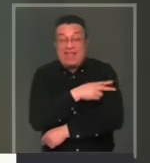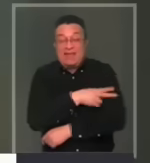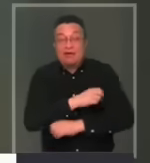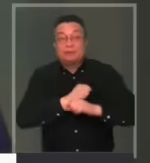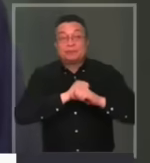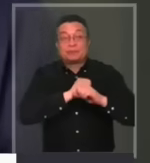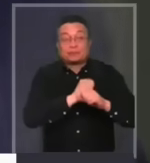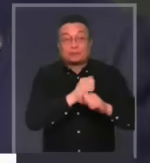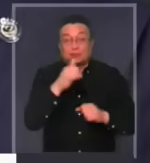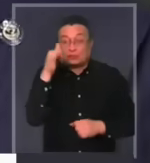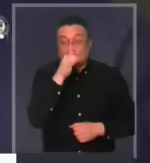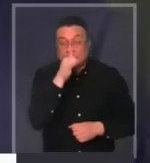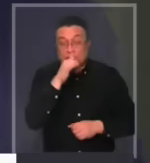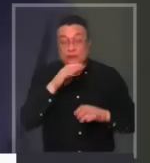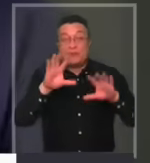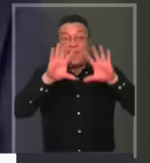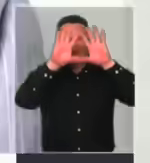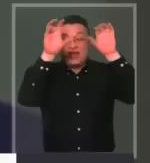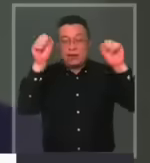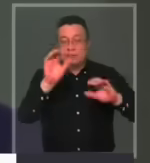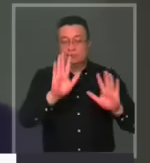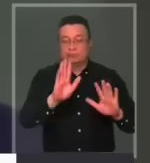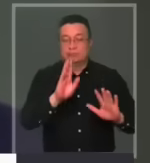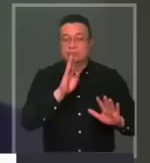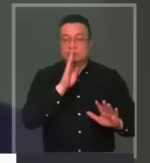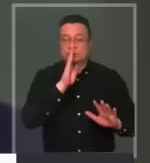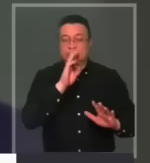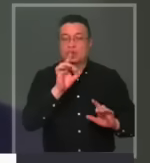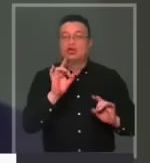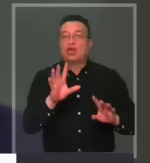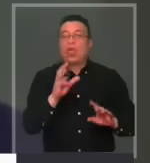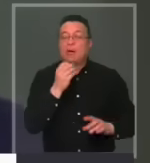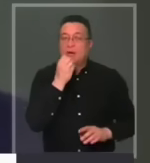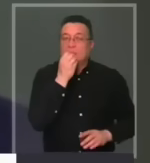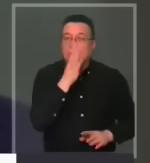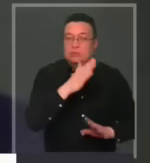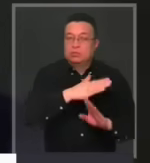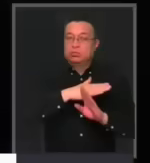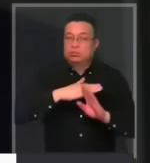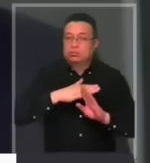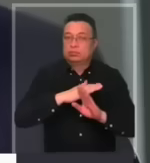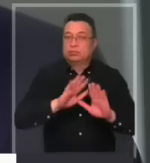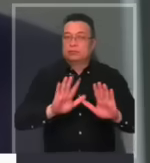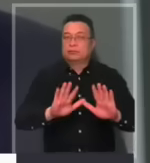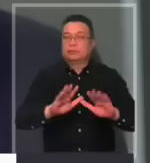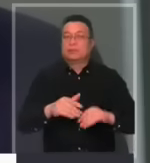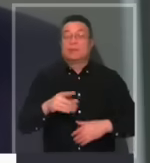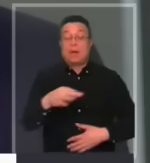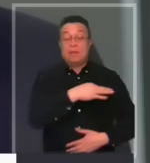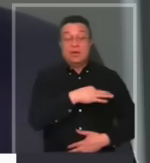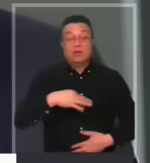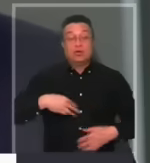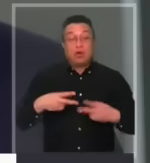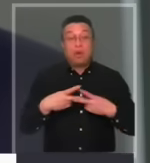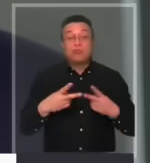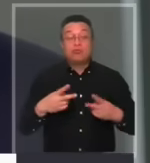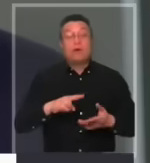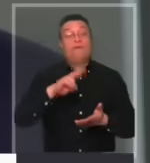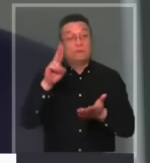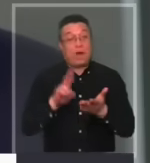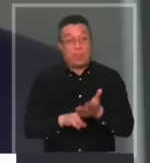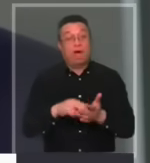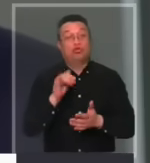de la Fiscalía Nacional, con prudencia, solo nos puede decir lo siguiente sobre el caso. El Ministerio Público efectivamente inició